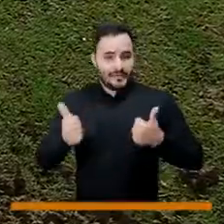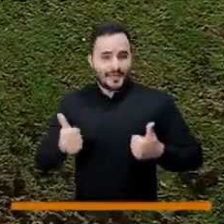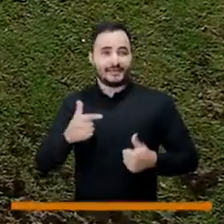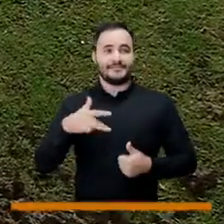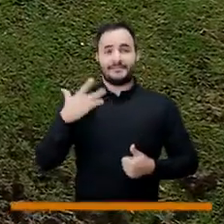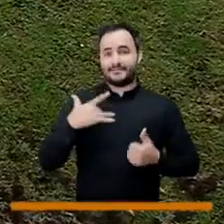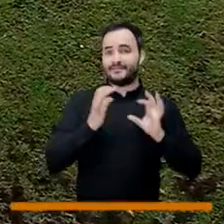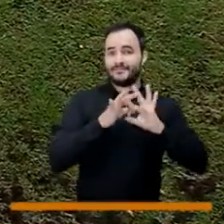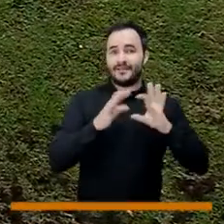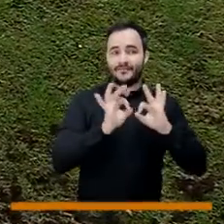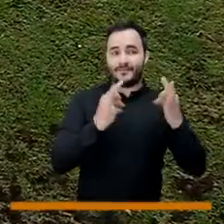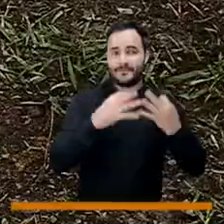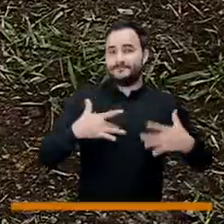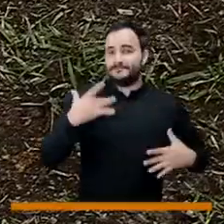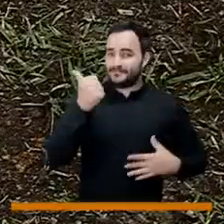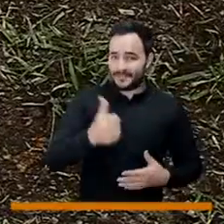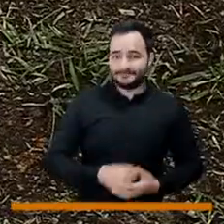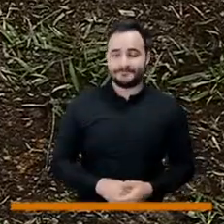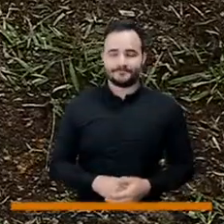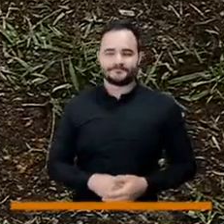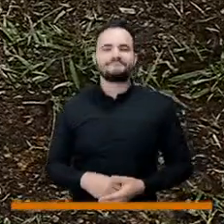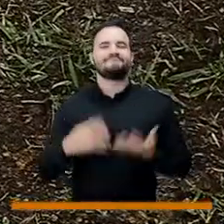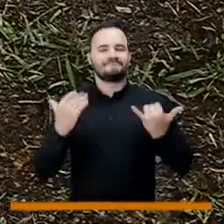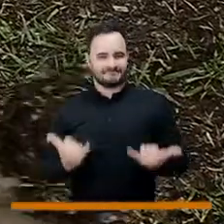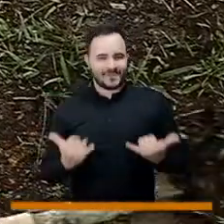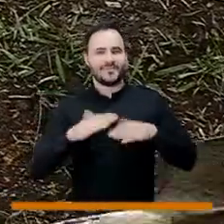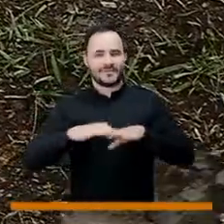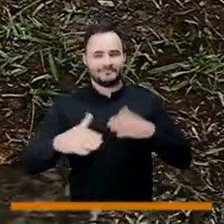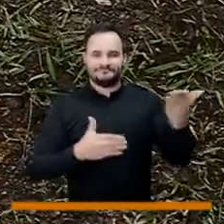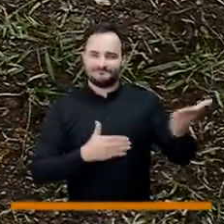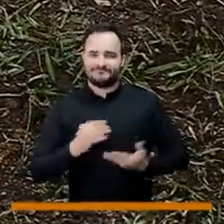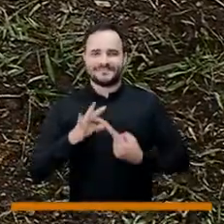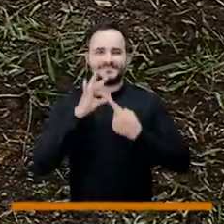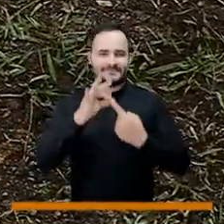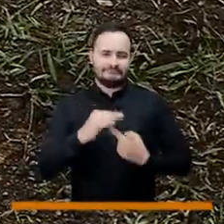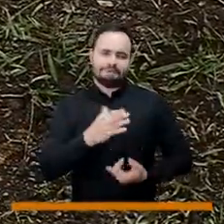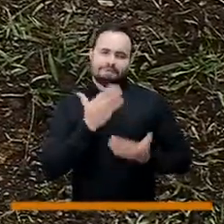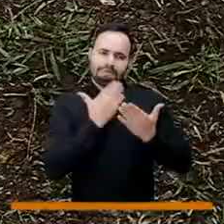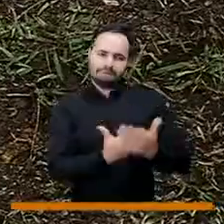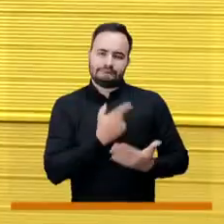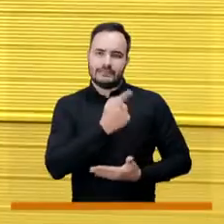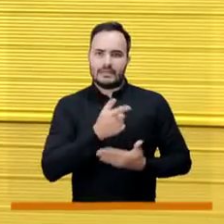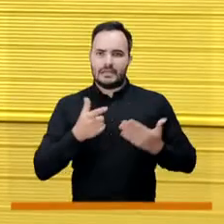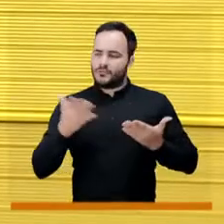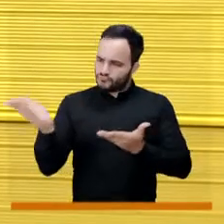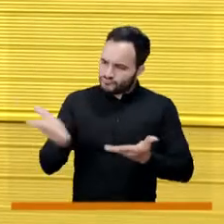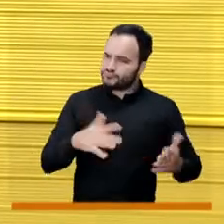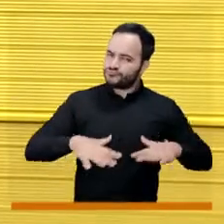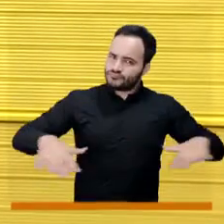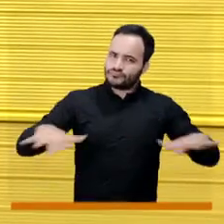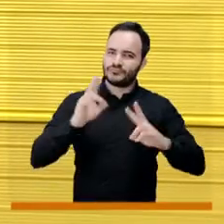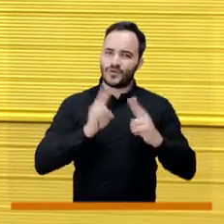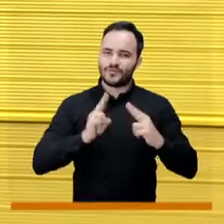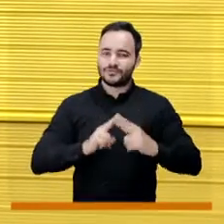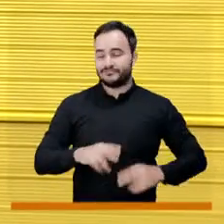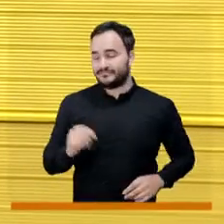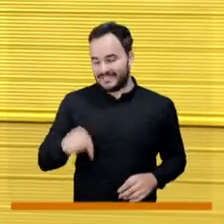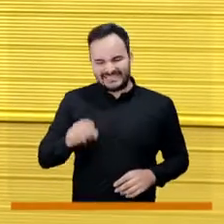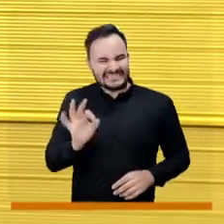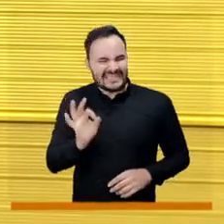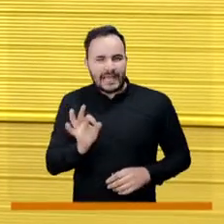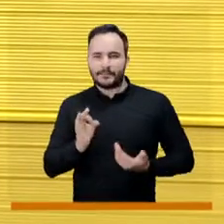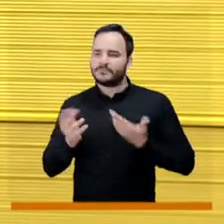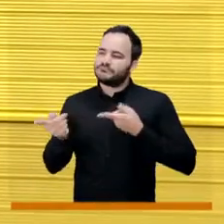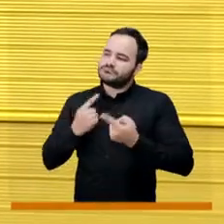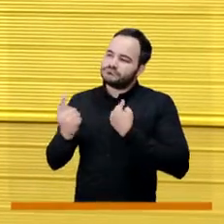nosotros también tenemos invitado especial que nos ha abierto las puertas del territorio porque además en este espacio se aprovecha siempre